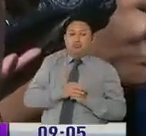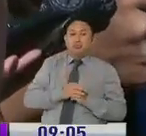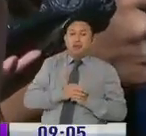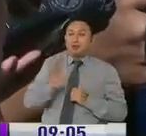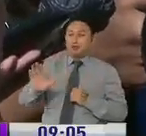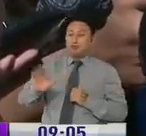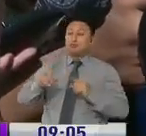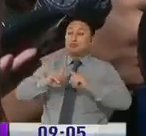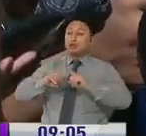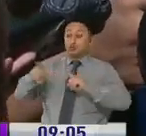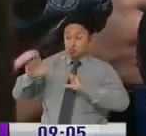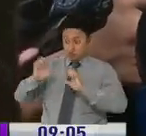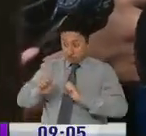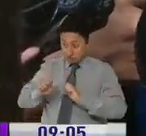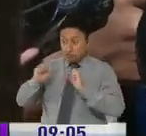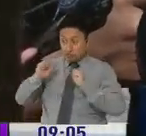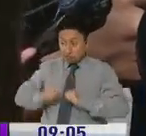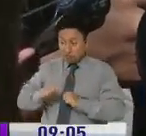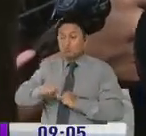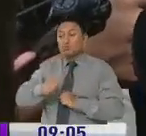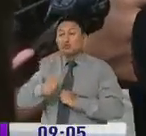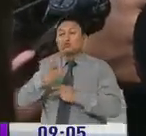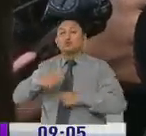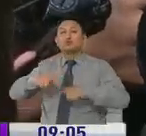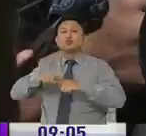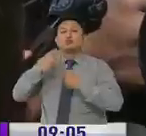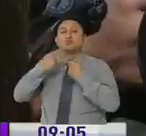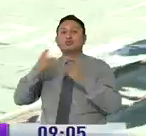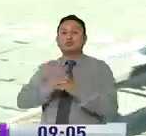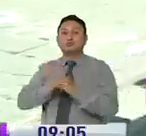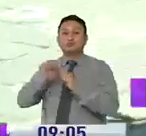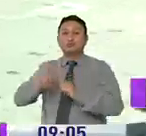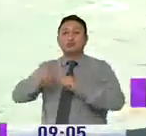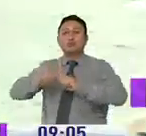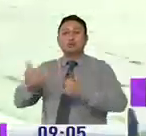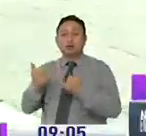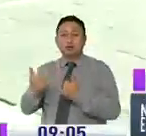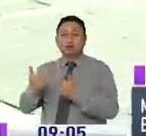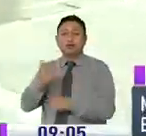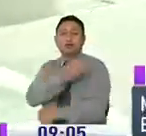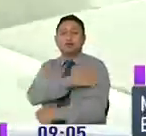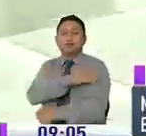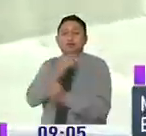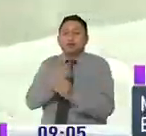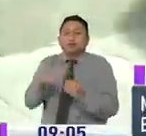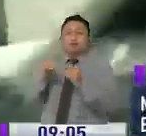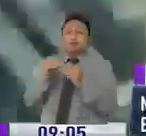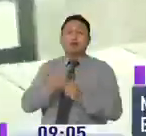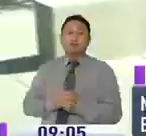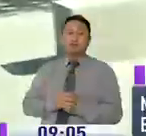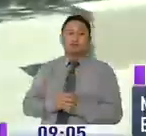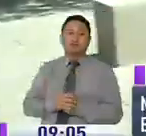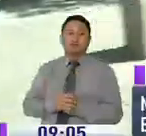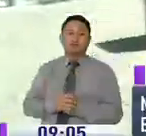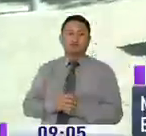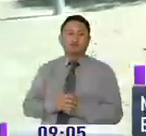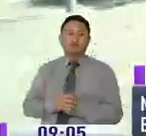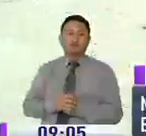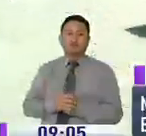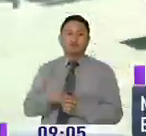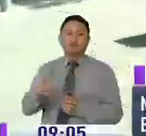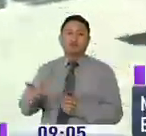quieres todavía hay la posibilidad, pero ahora tienes que hacer esto y este otro. Su abogado Gonzalo Realpe asegura que en esto también